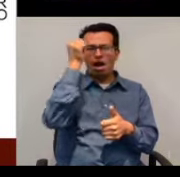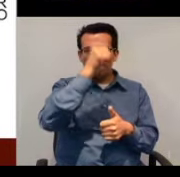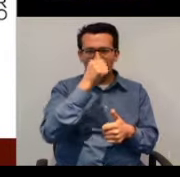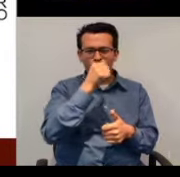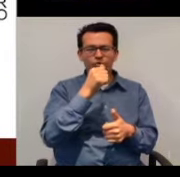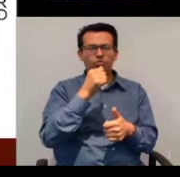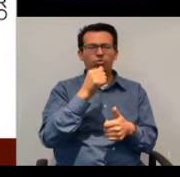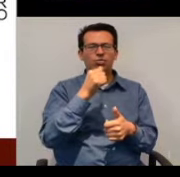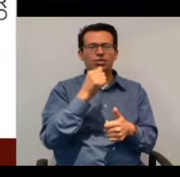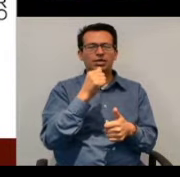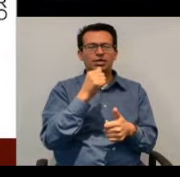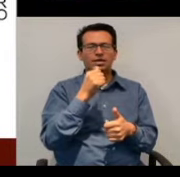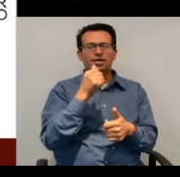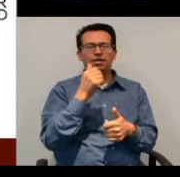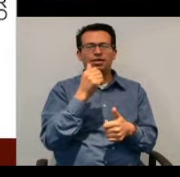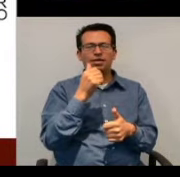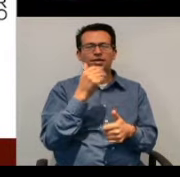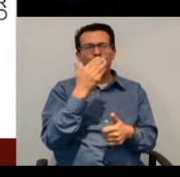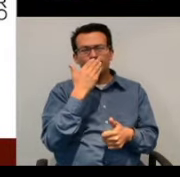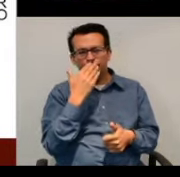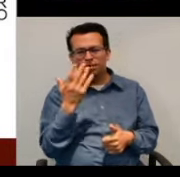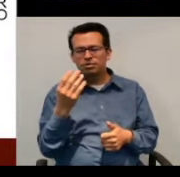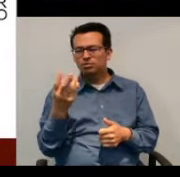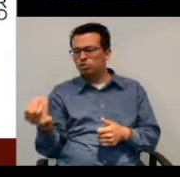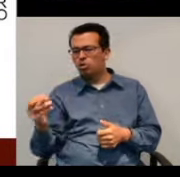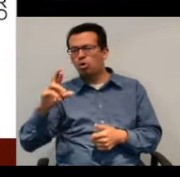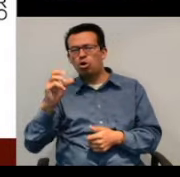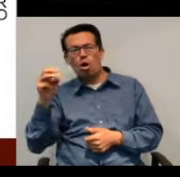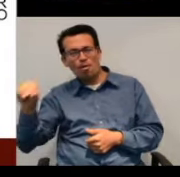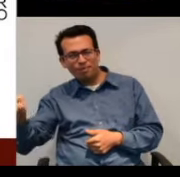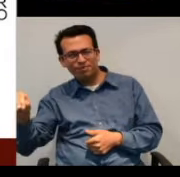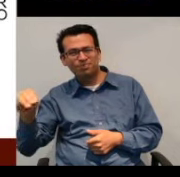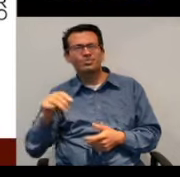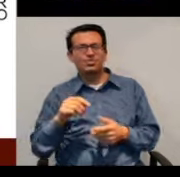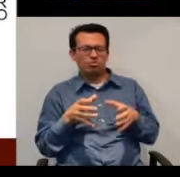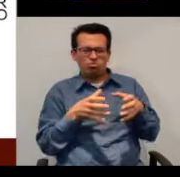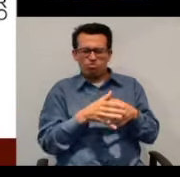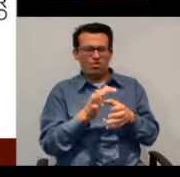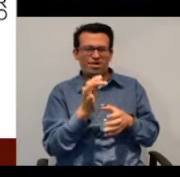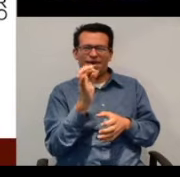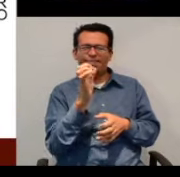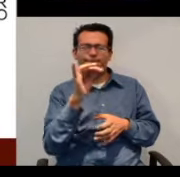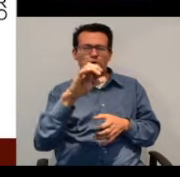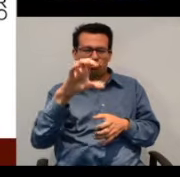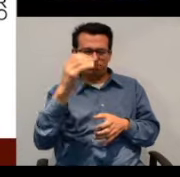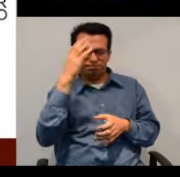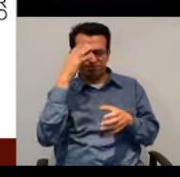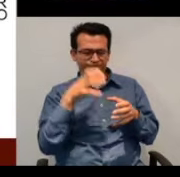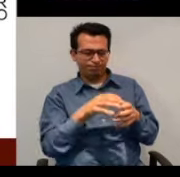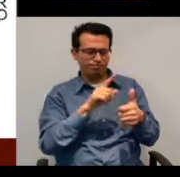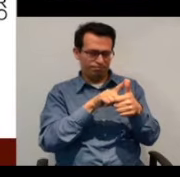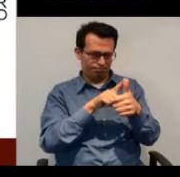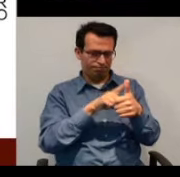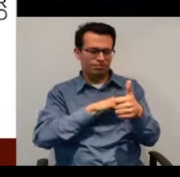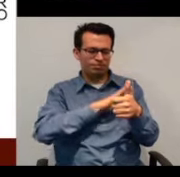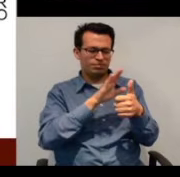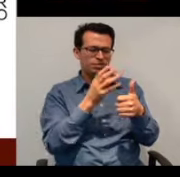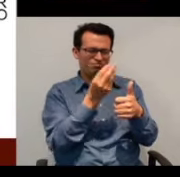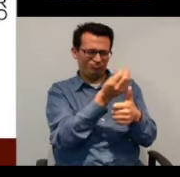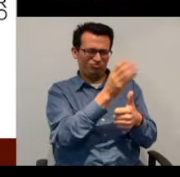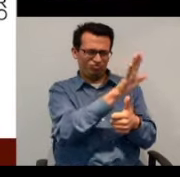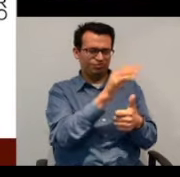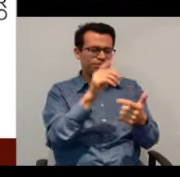pueblos indígenas y población rom. Tenemos a la población víctima, a la población desmovilizada y desvinculada del